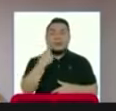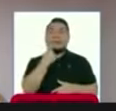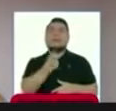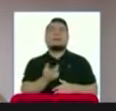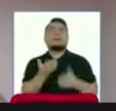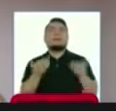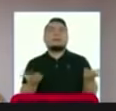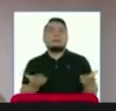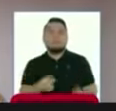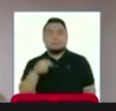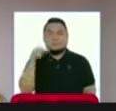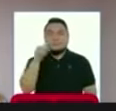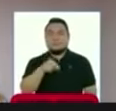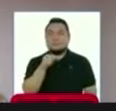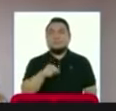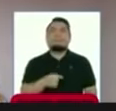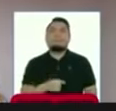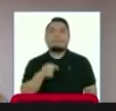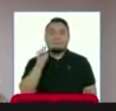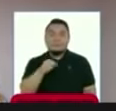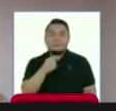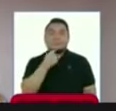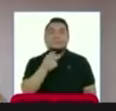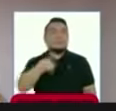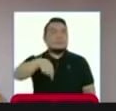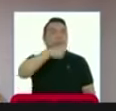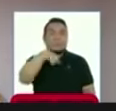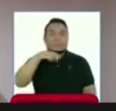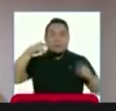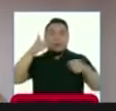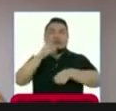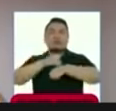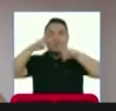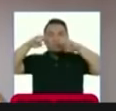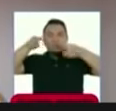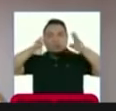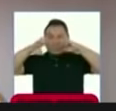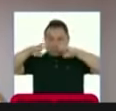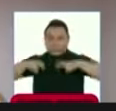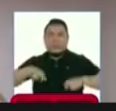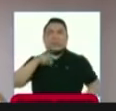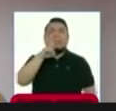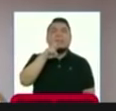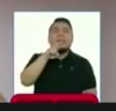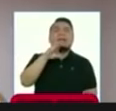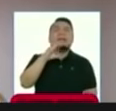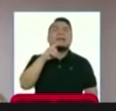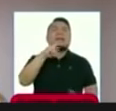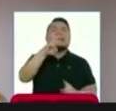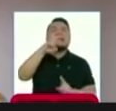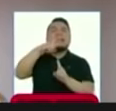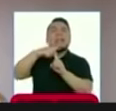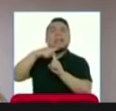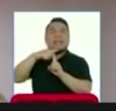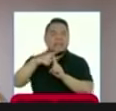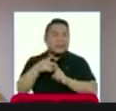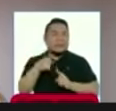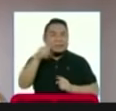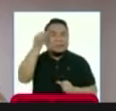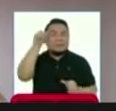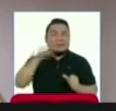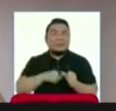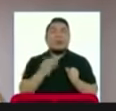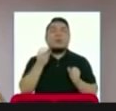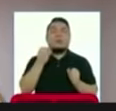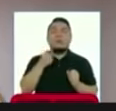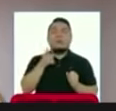informábamos acerca de este factor que usamos los epidemiólogos, que le llamamos el R sub 0 o el RT? ¿No? Hablábamos, ¿se acuerdan